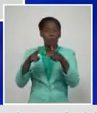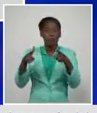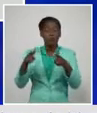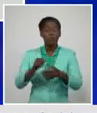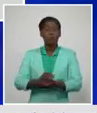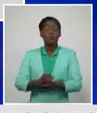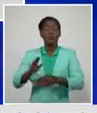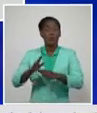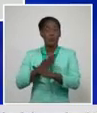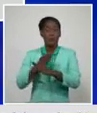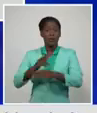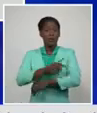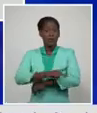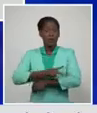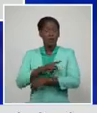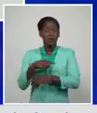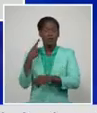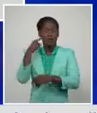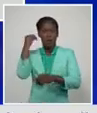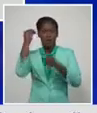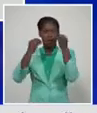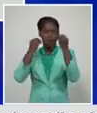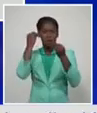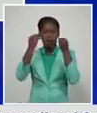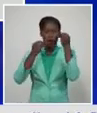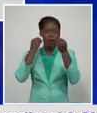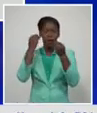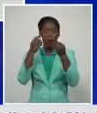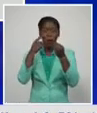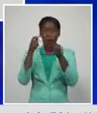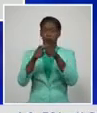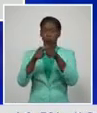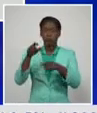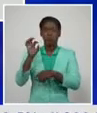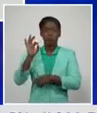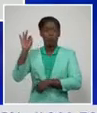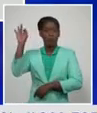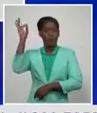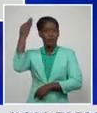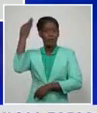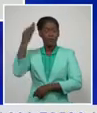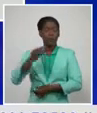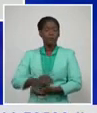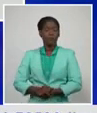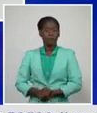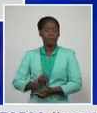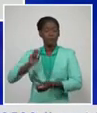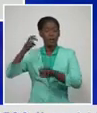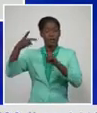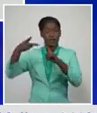con mayor cantidad de casos diarios. Le sigue, como también ha sido habitual,